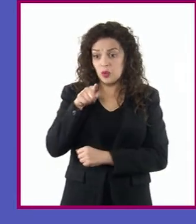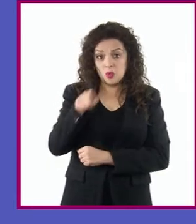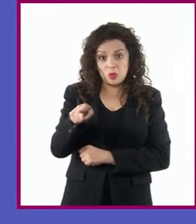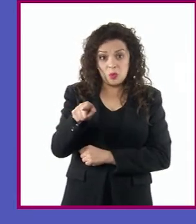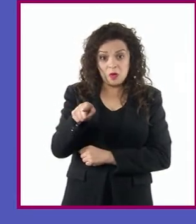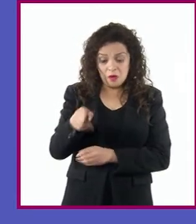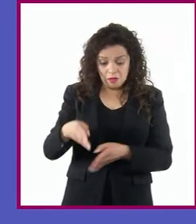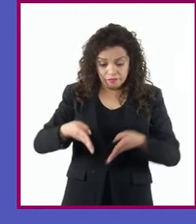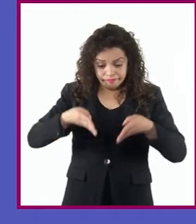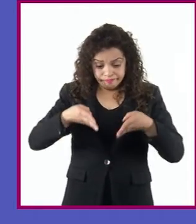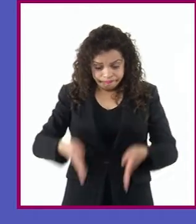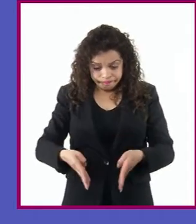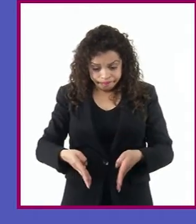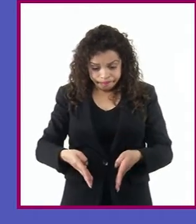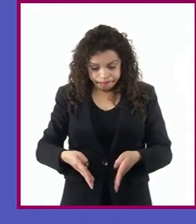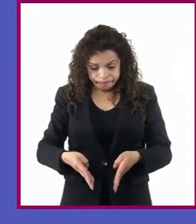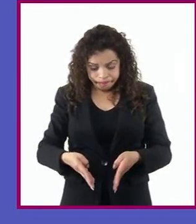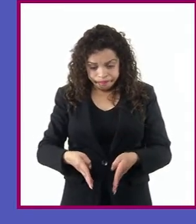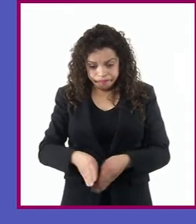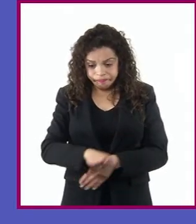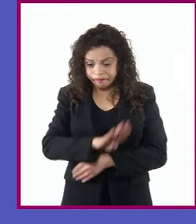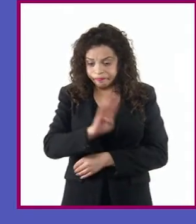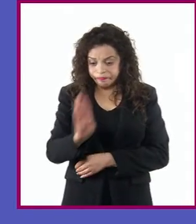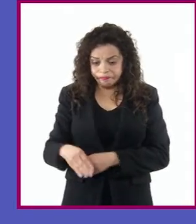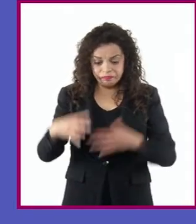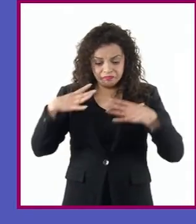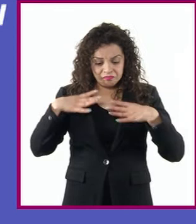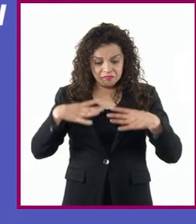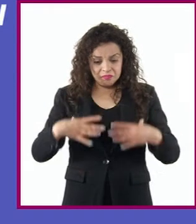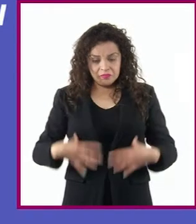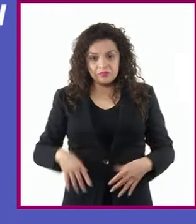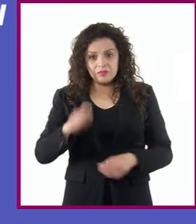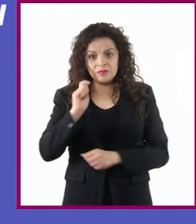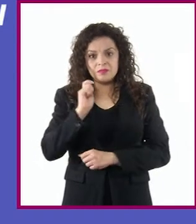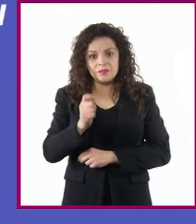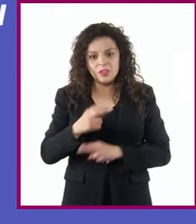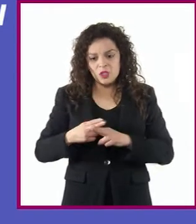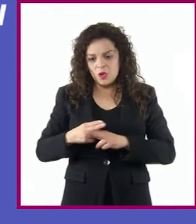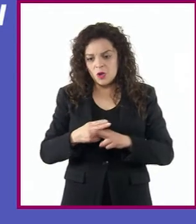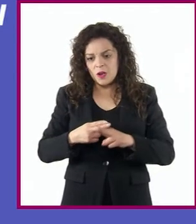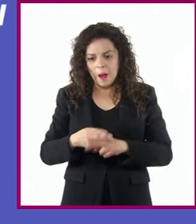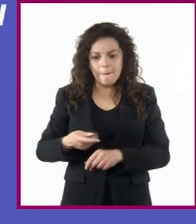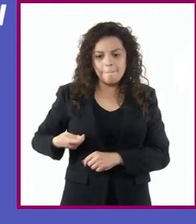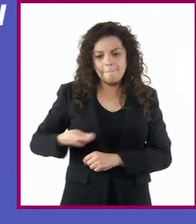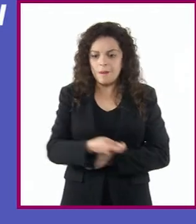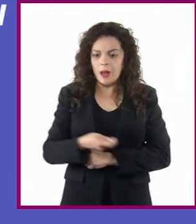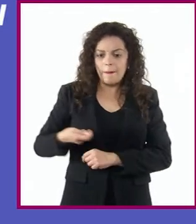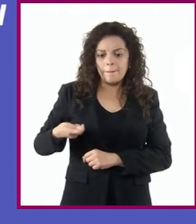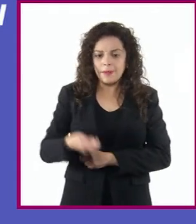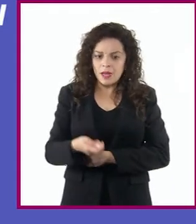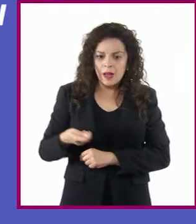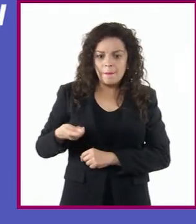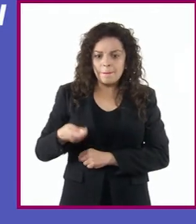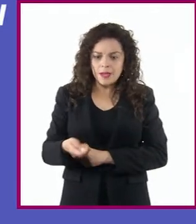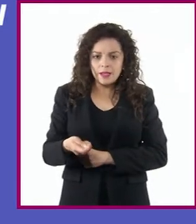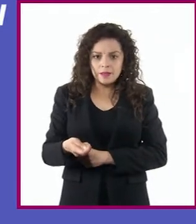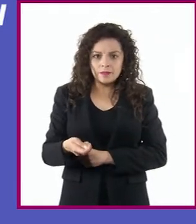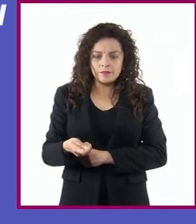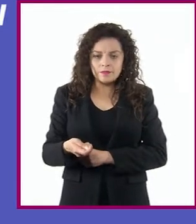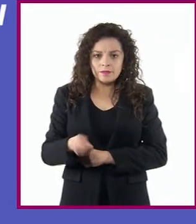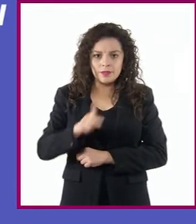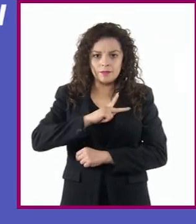pudriéndote bajo esa losa, con el cuerpo atravesado por los cuchillos de mis varones, y yo